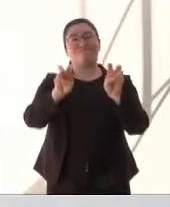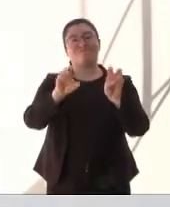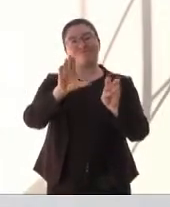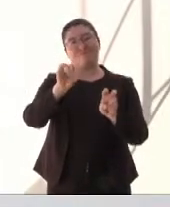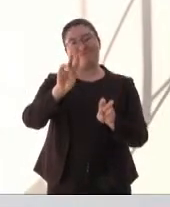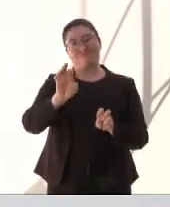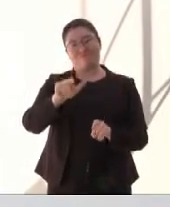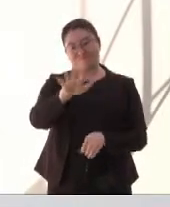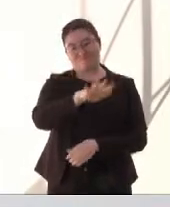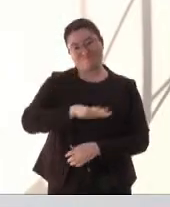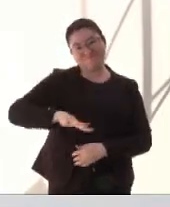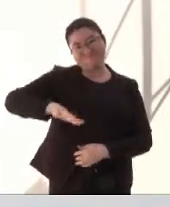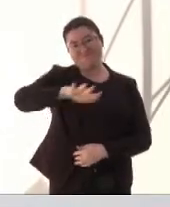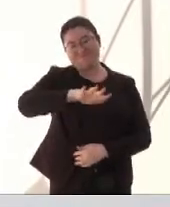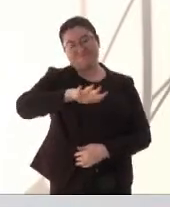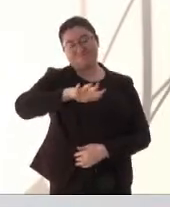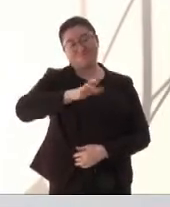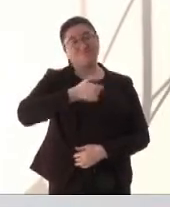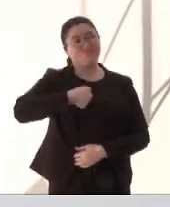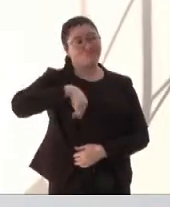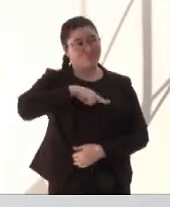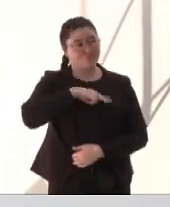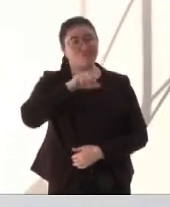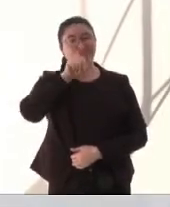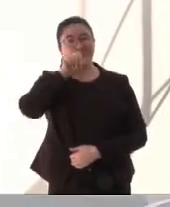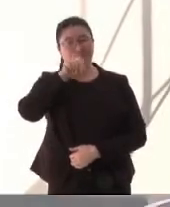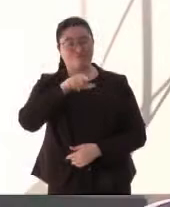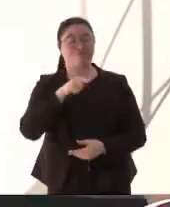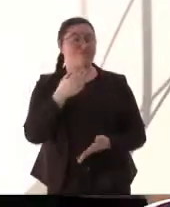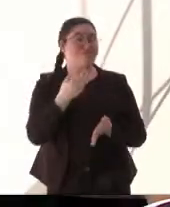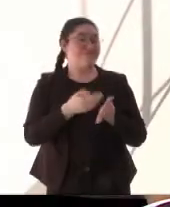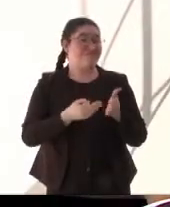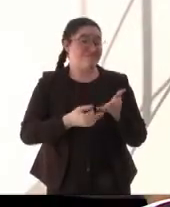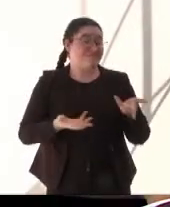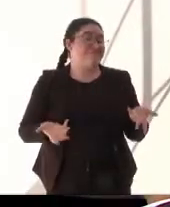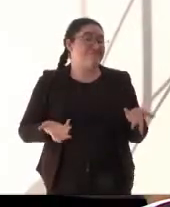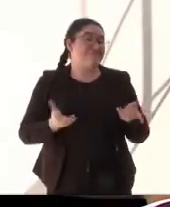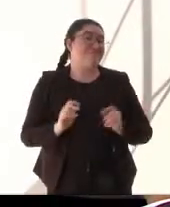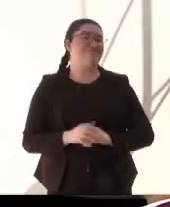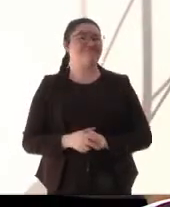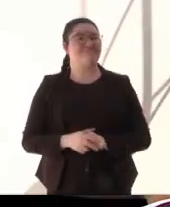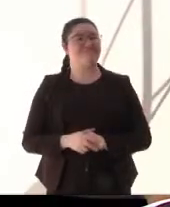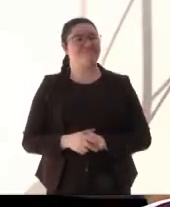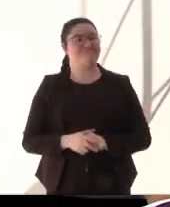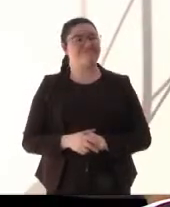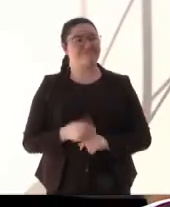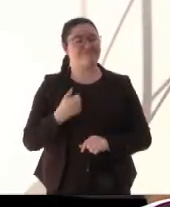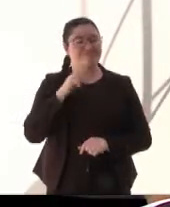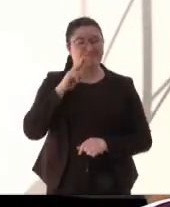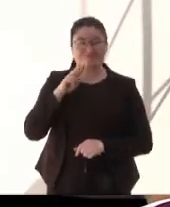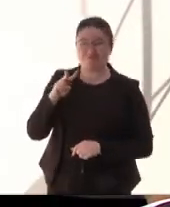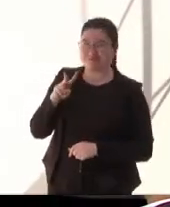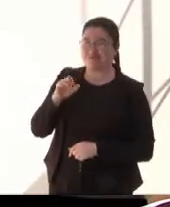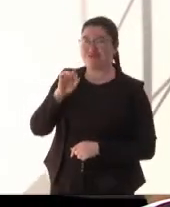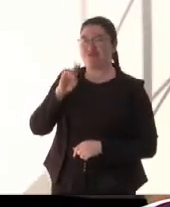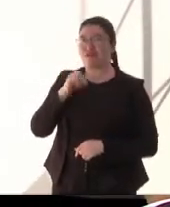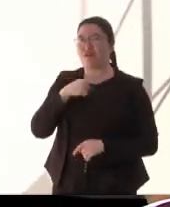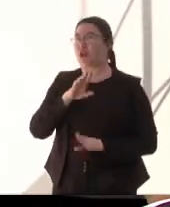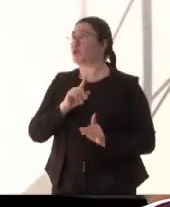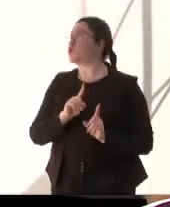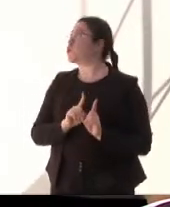deuda con el Poder Judicial. Por eso dice Fabiola que luego no la quiere